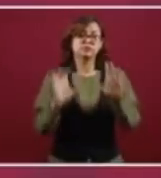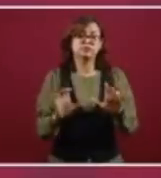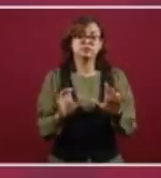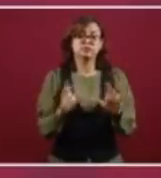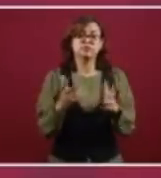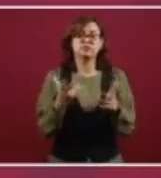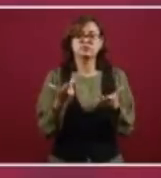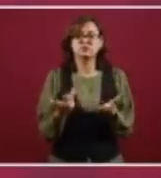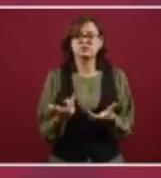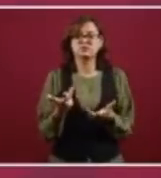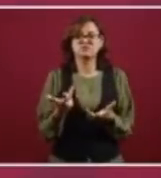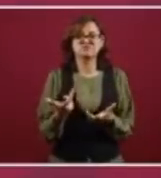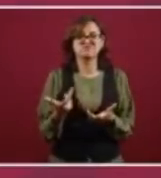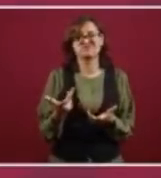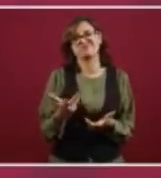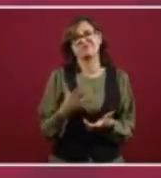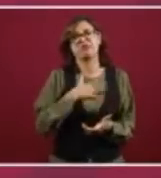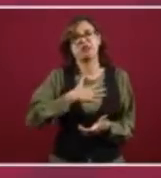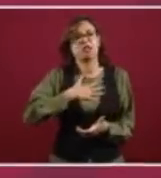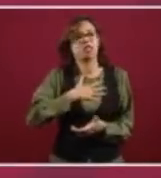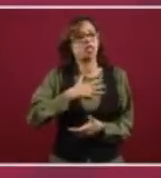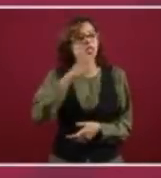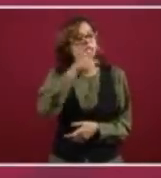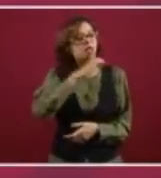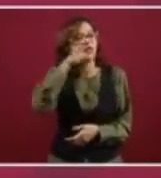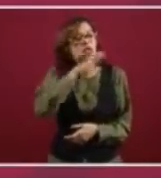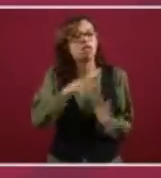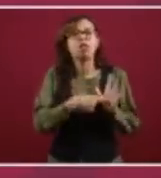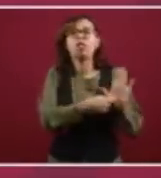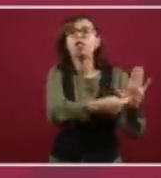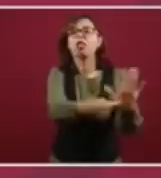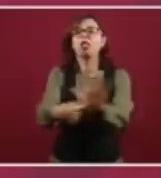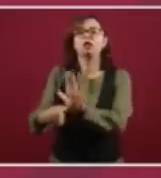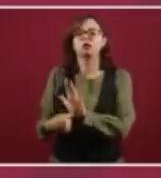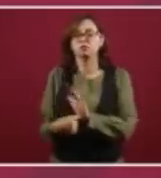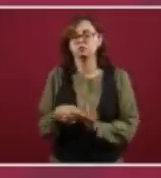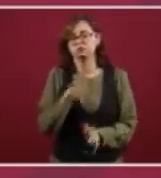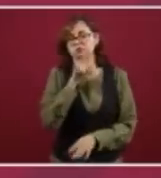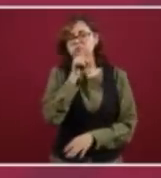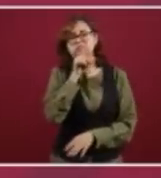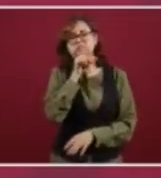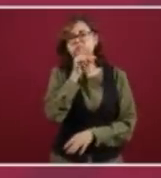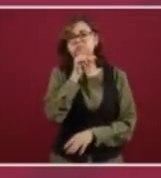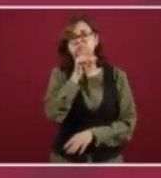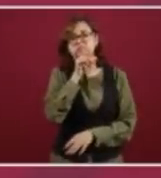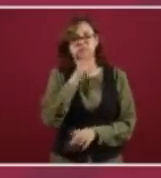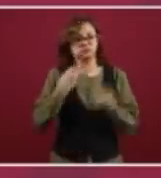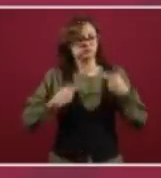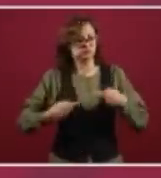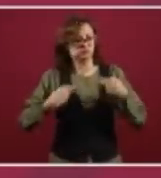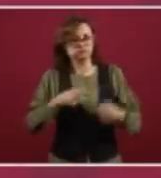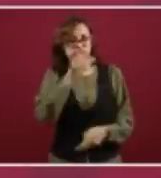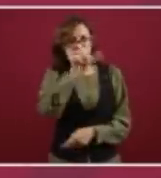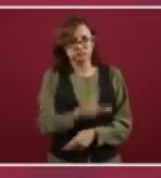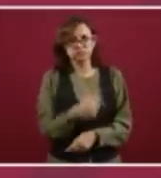no caer en el amarillismo, sí, además por la dignidad de las